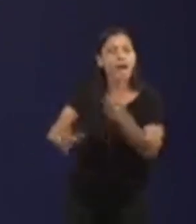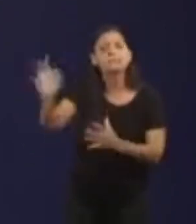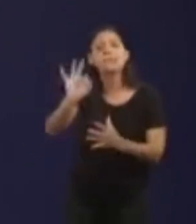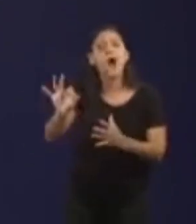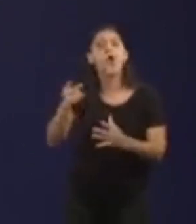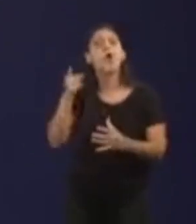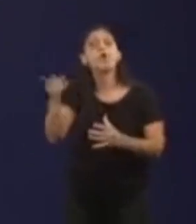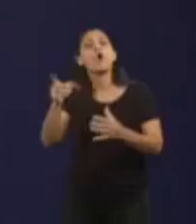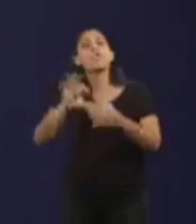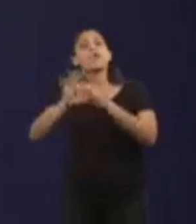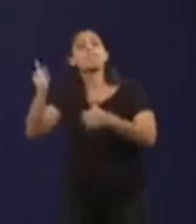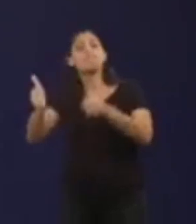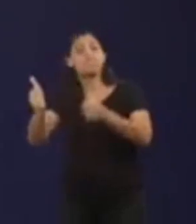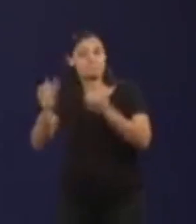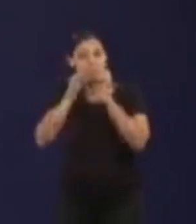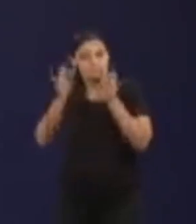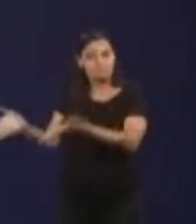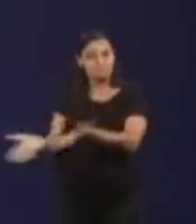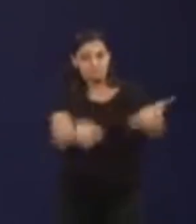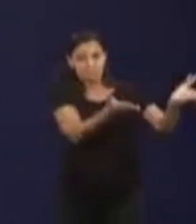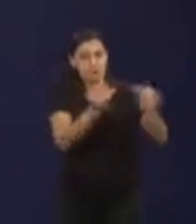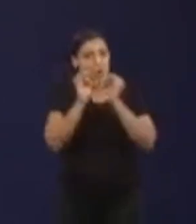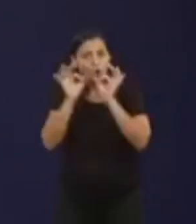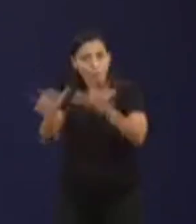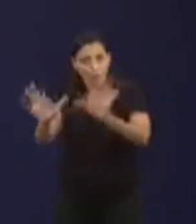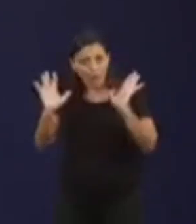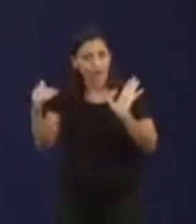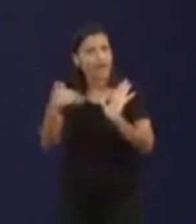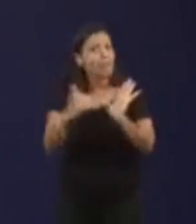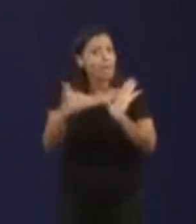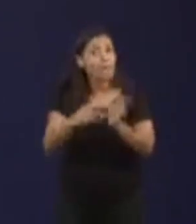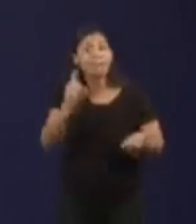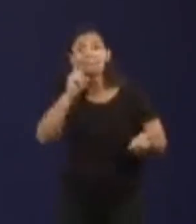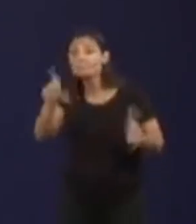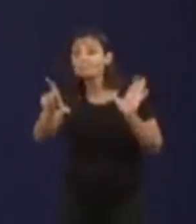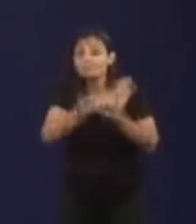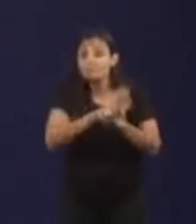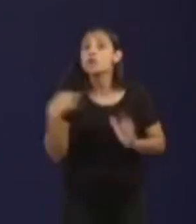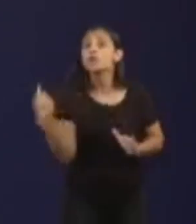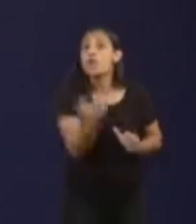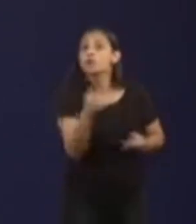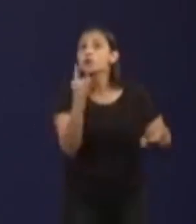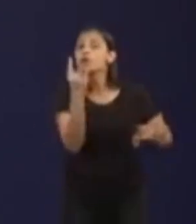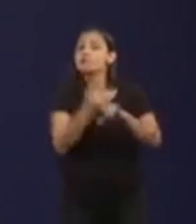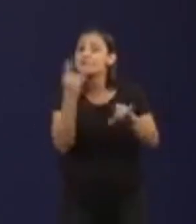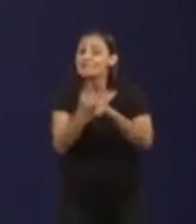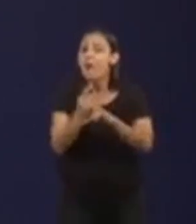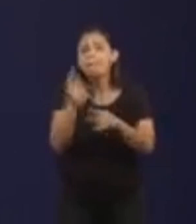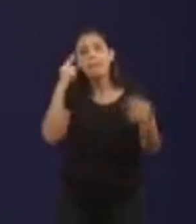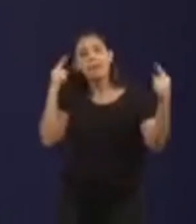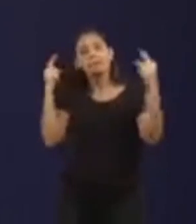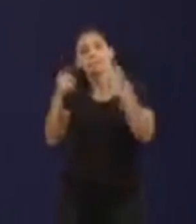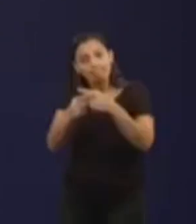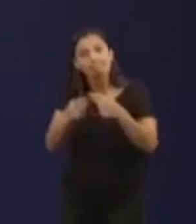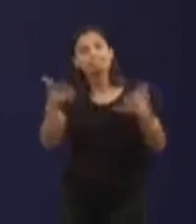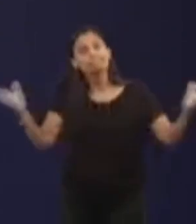pueden hacer lo que gusten porque nosotros como decimos siempre promovemos la libertad de Mercado